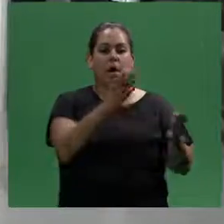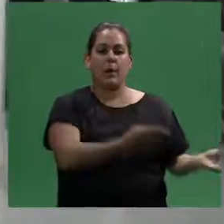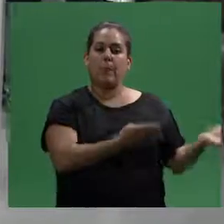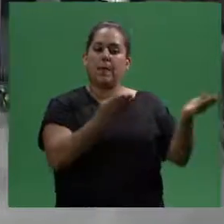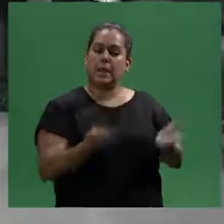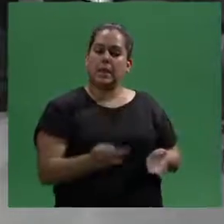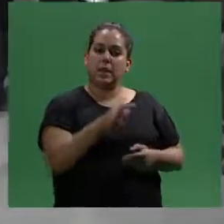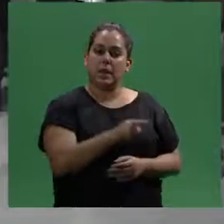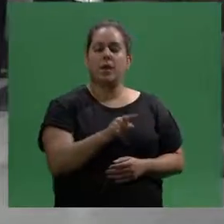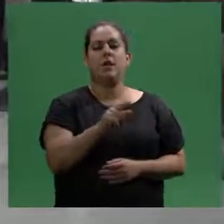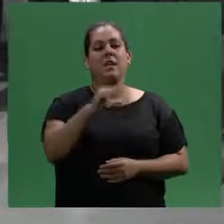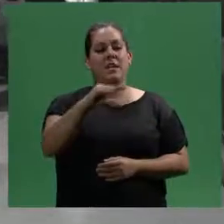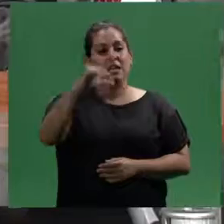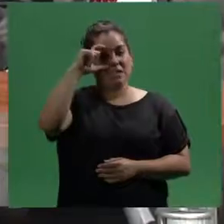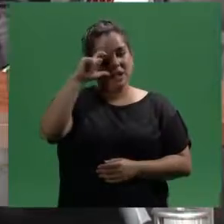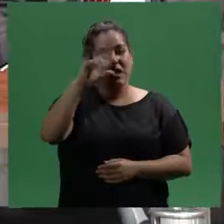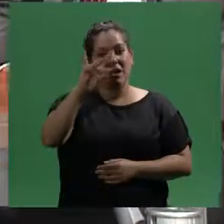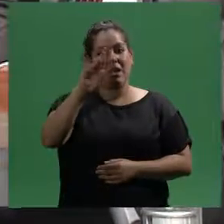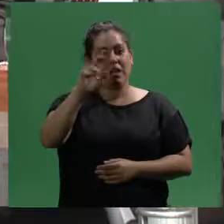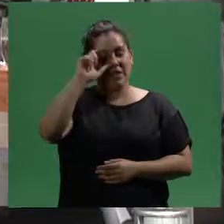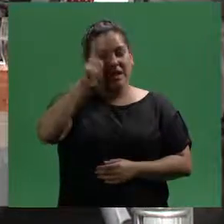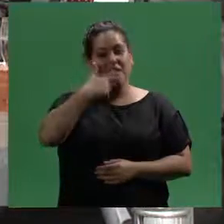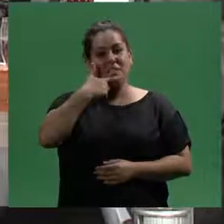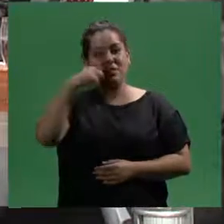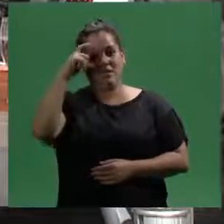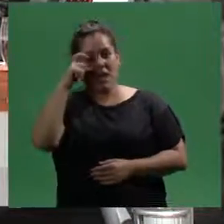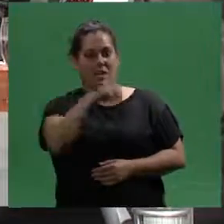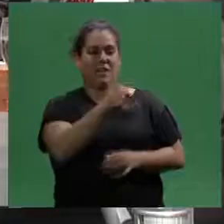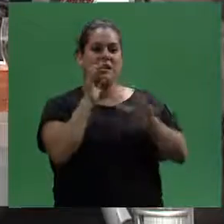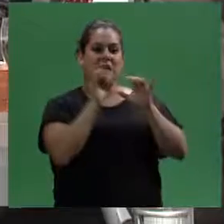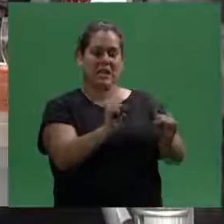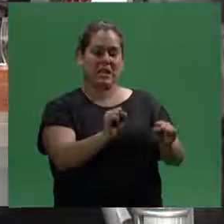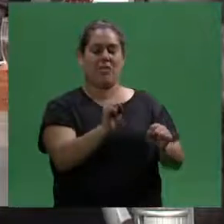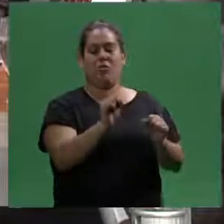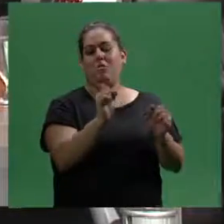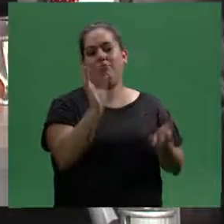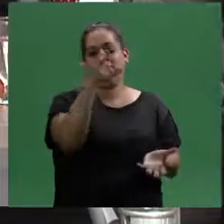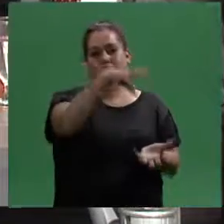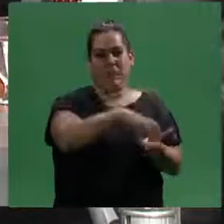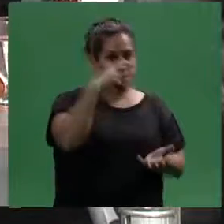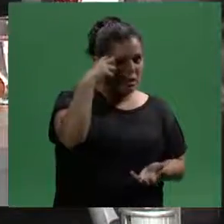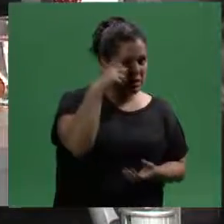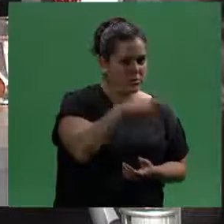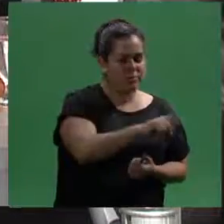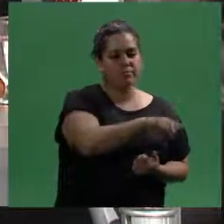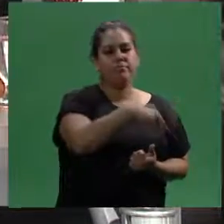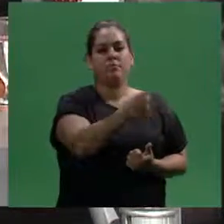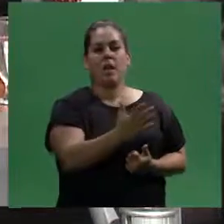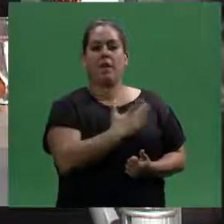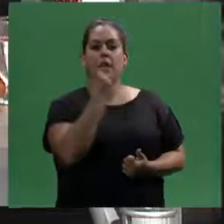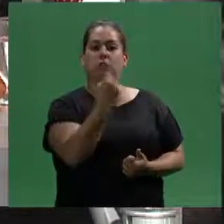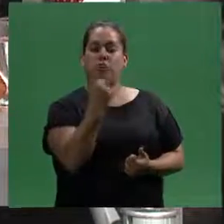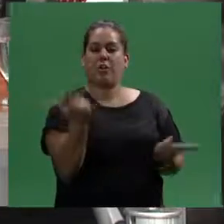Te doy la bienvenida Lucas Chedrese, él es secretario parlamentario. Bienvenido, Lucas. Gracias, muchas gracias. Director